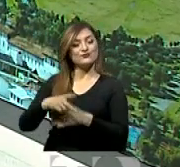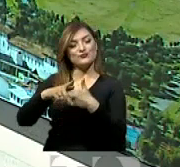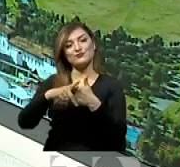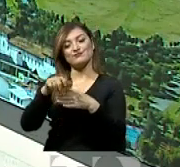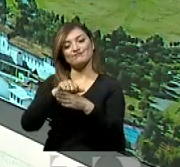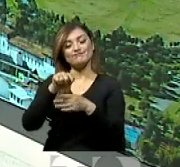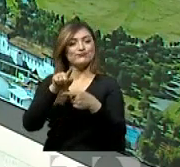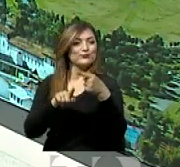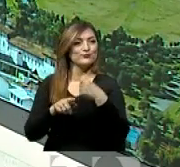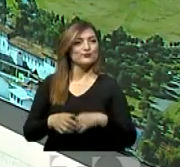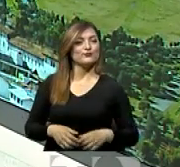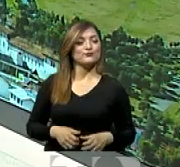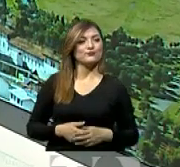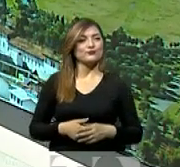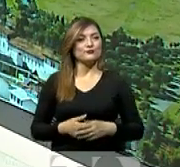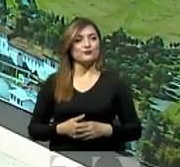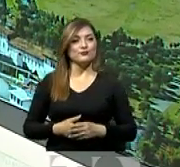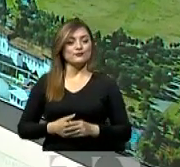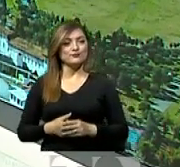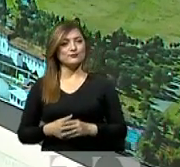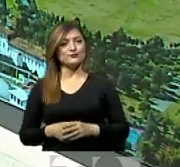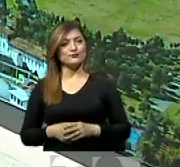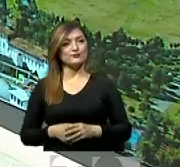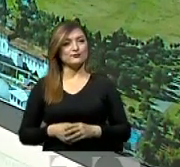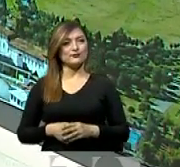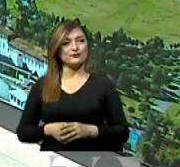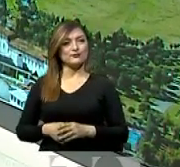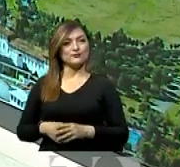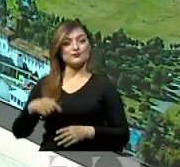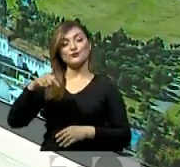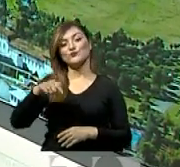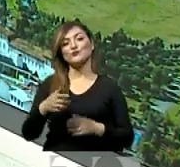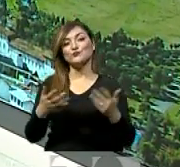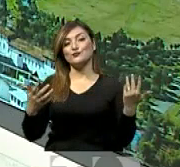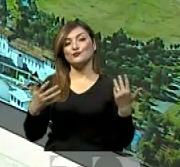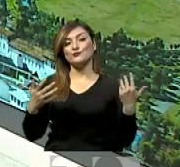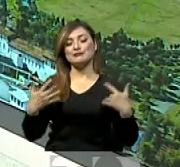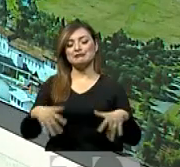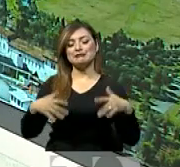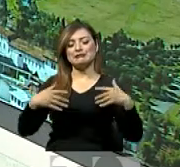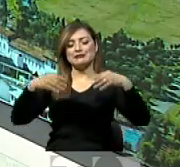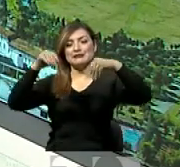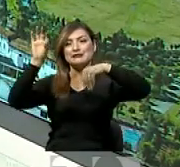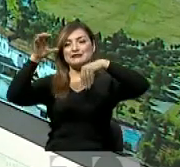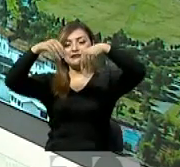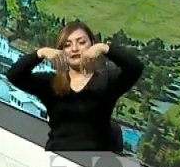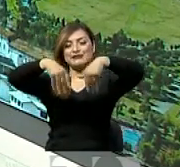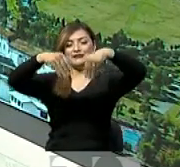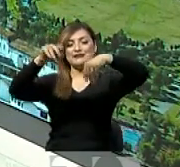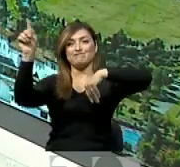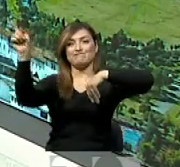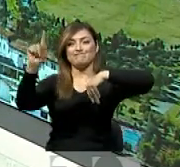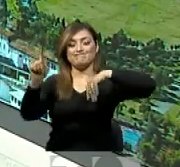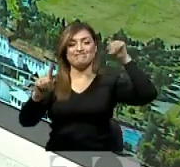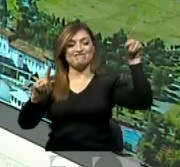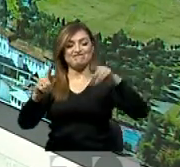la selección ecuatoriana, y el pronóstico para hoy, hay que decirlo, también preocupa porque es de lluvia y tormenta, así que